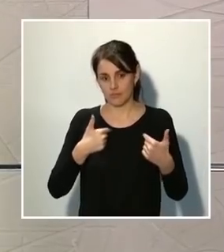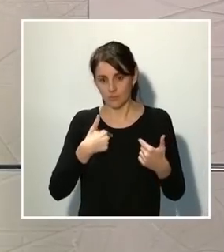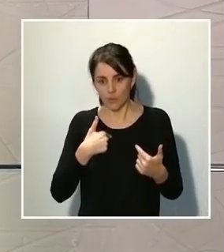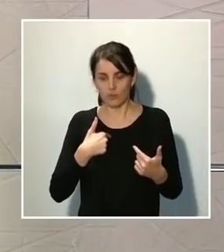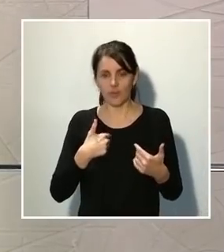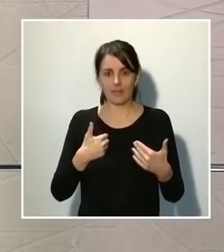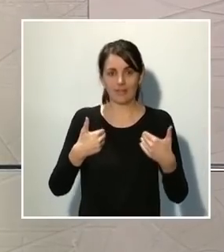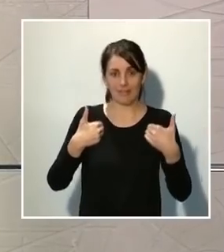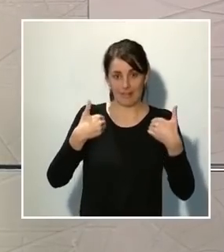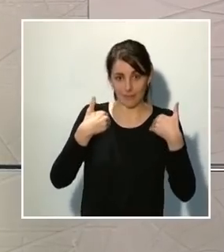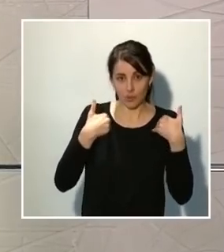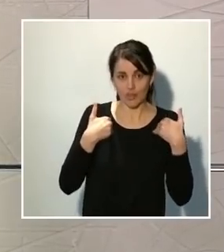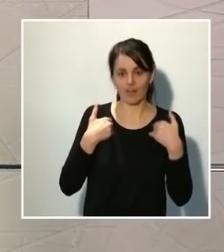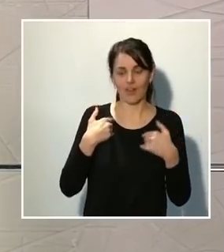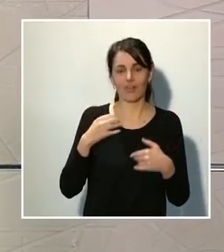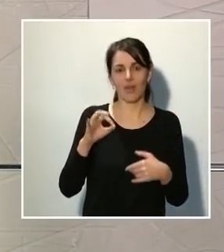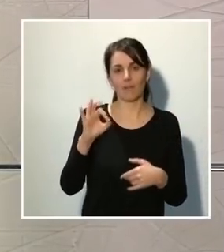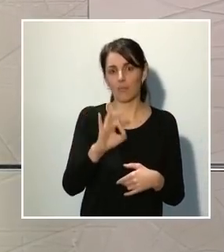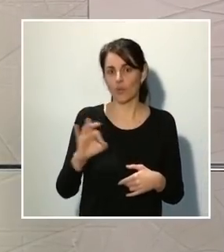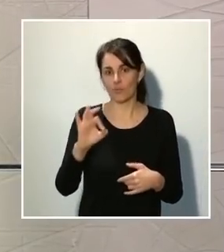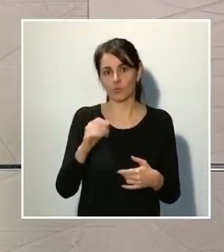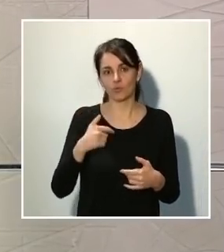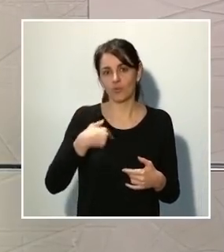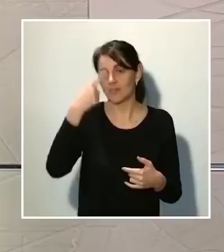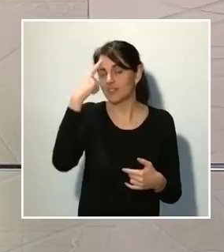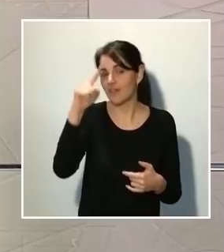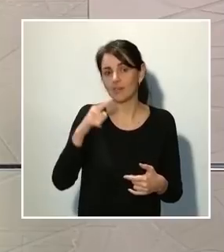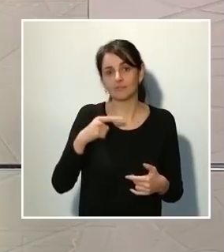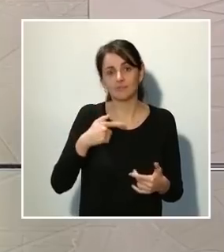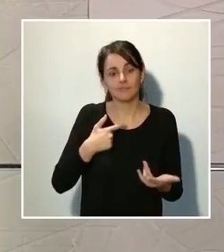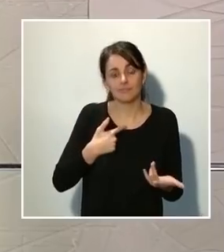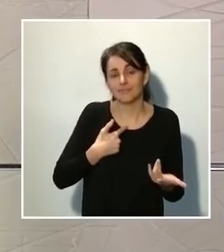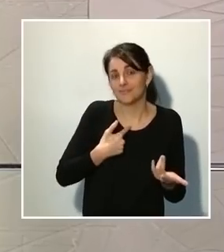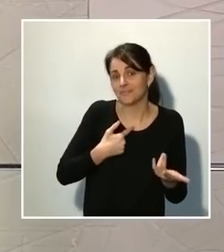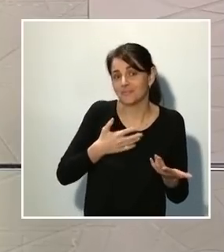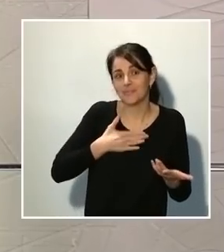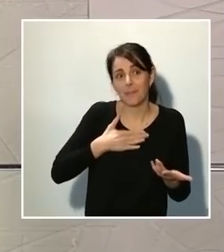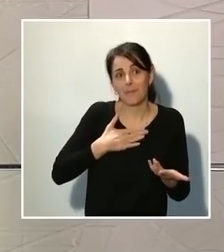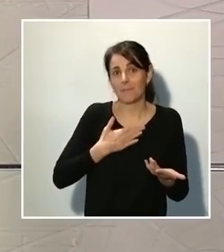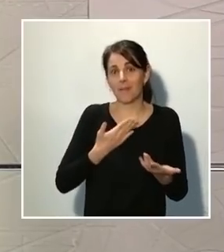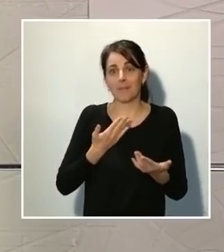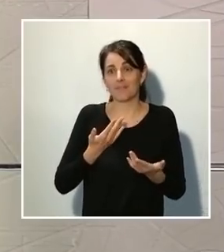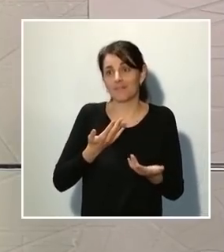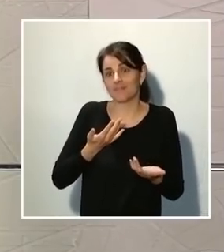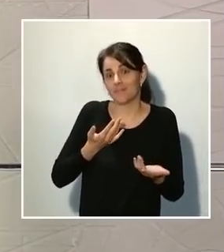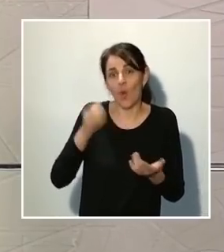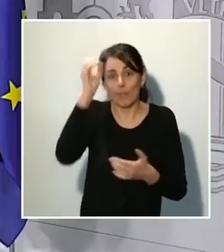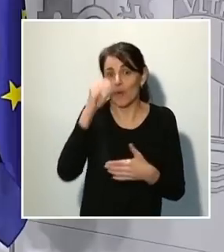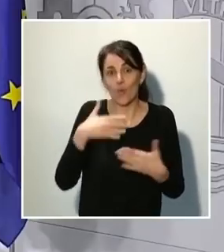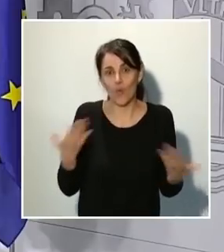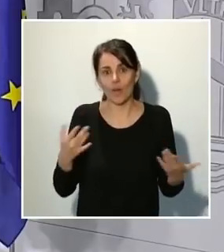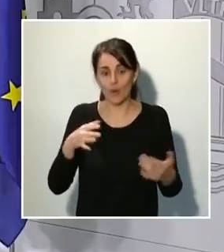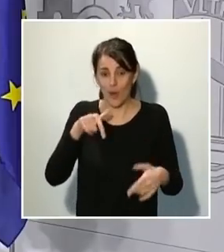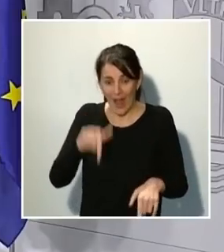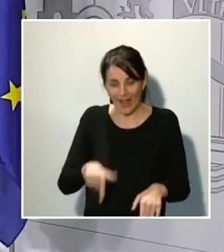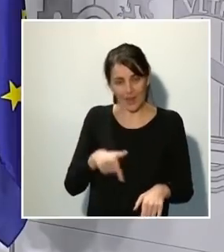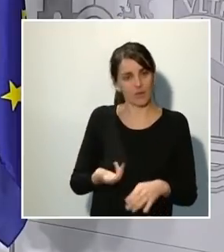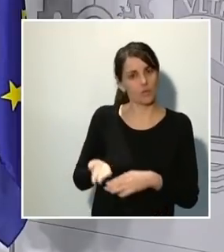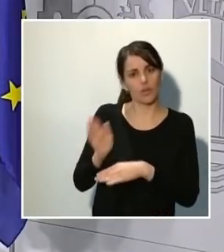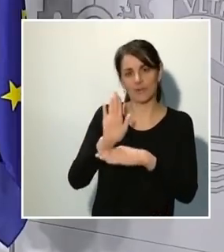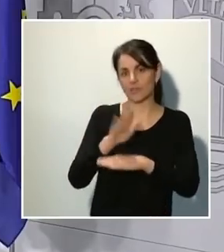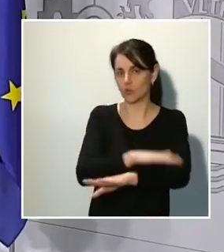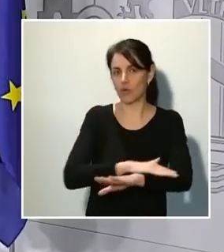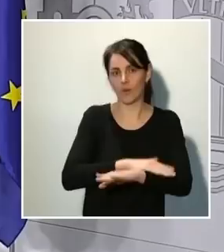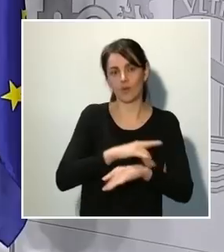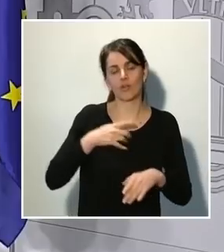de que no podían hacerlo, por cierto. O sea que es una medida muy arriesgada. Es decir, en medio de una crisis sanitaria